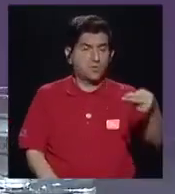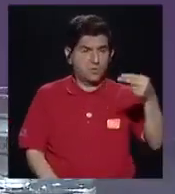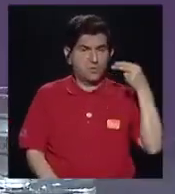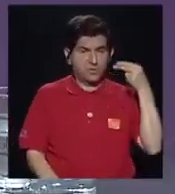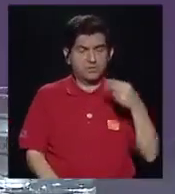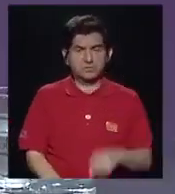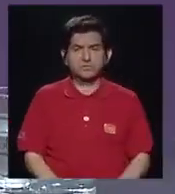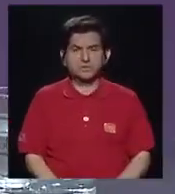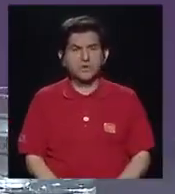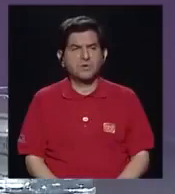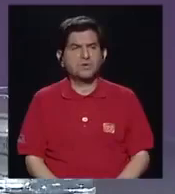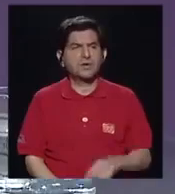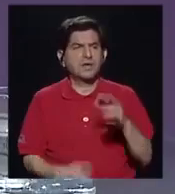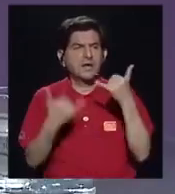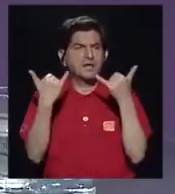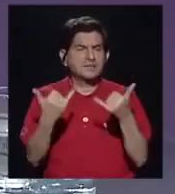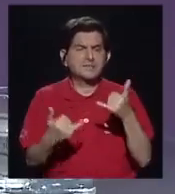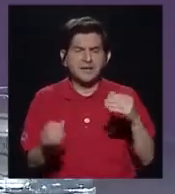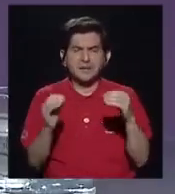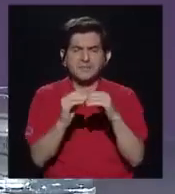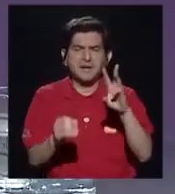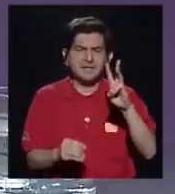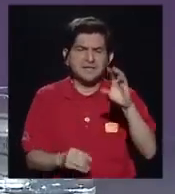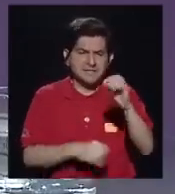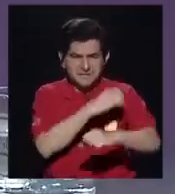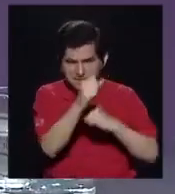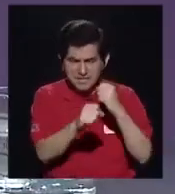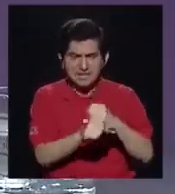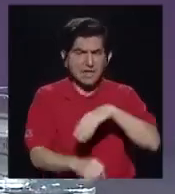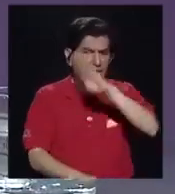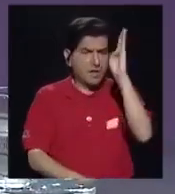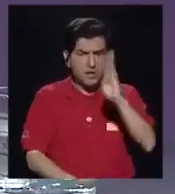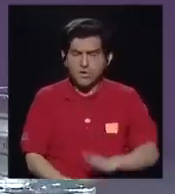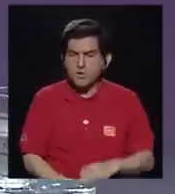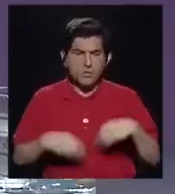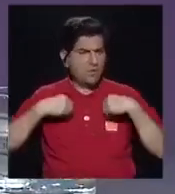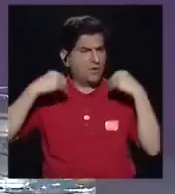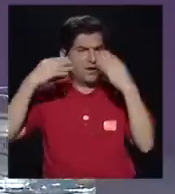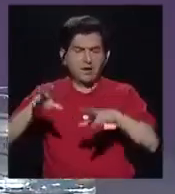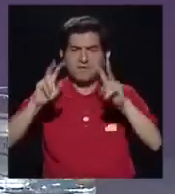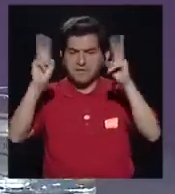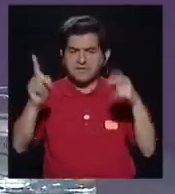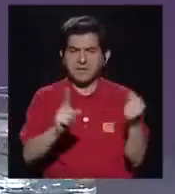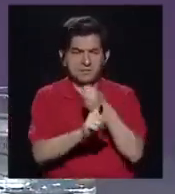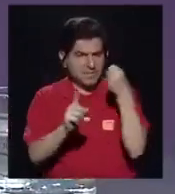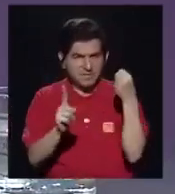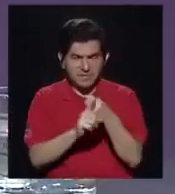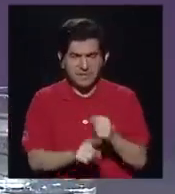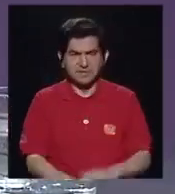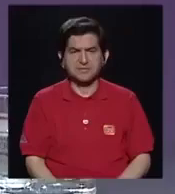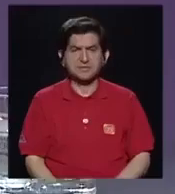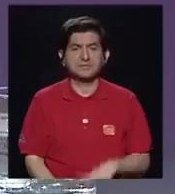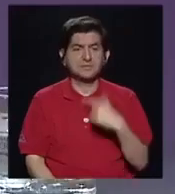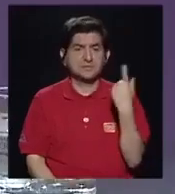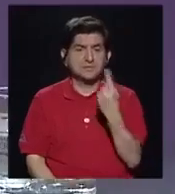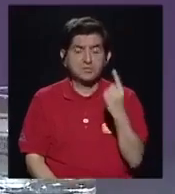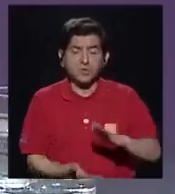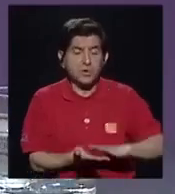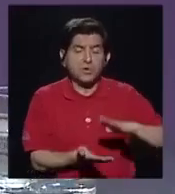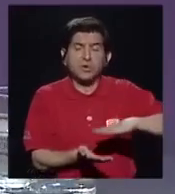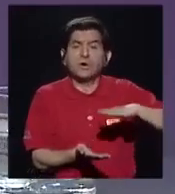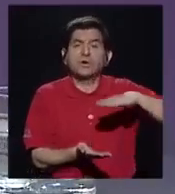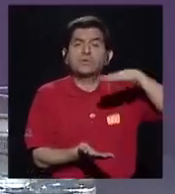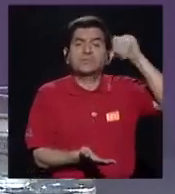de 60 y tantos años yo te puedo decir que nunca pude abandonarlo el tema de la violencia porque solamente aumentó